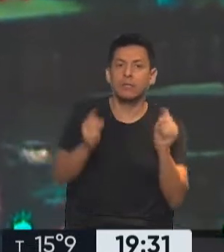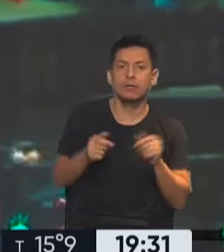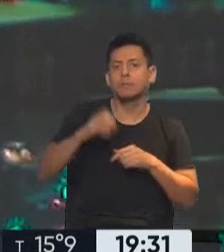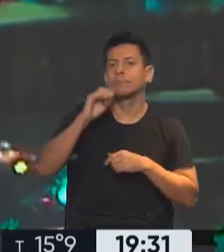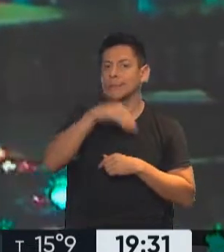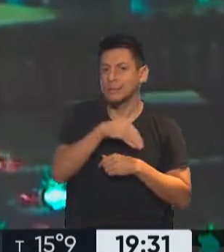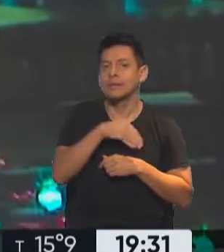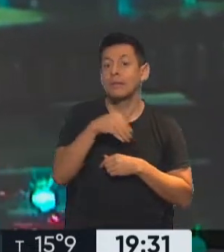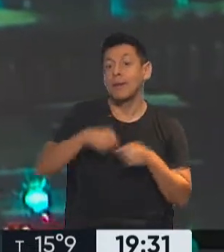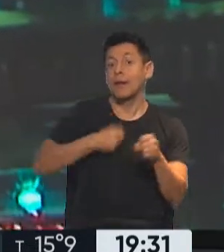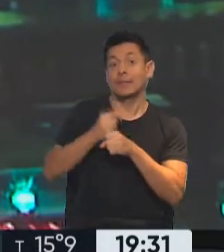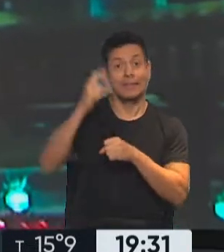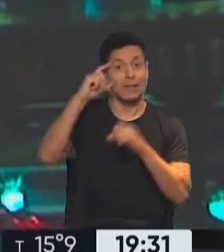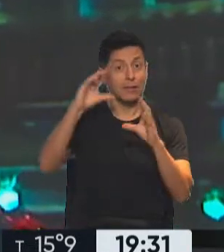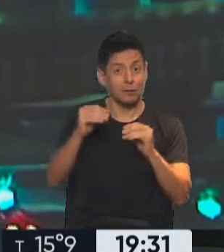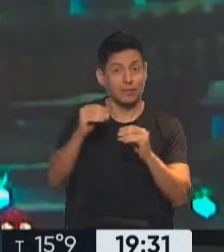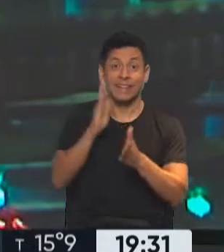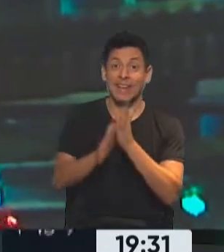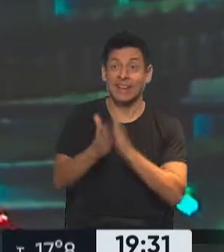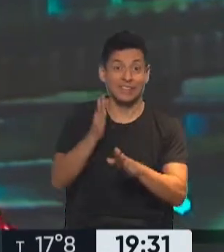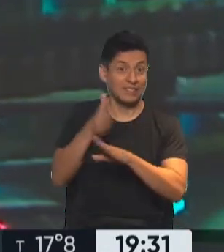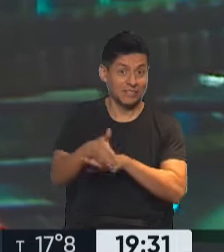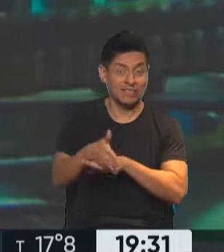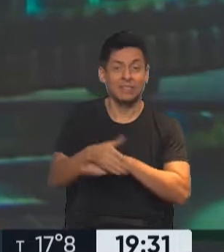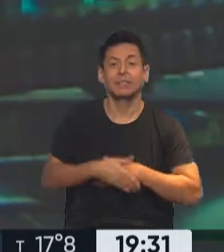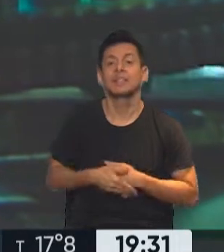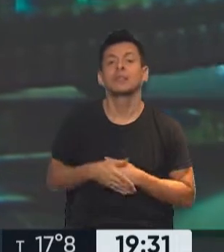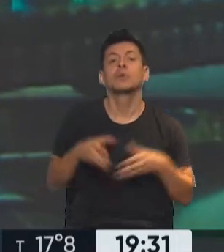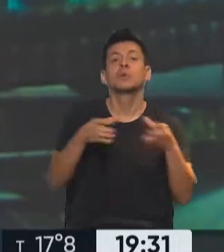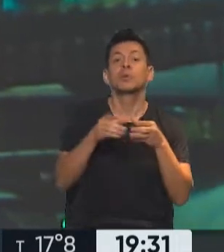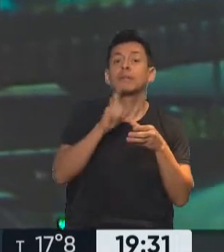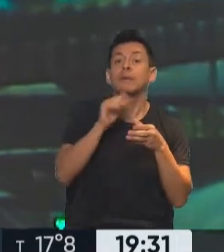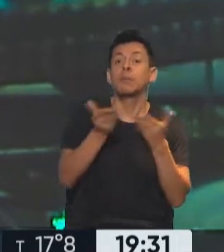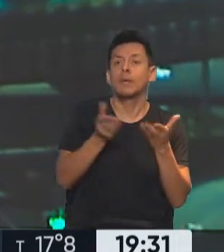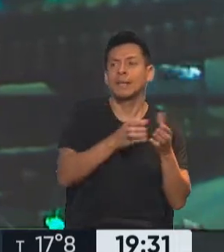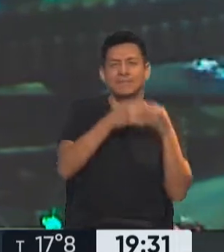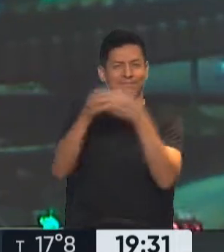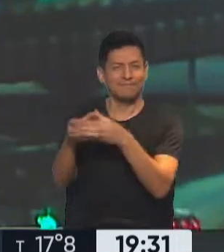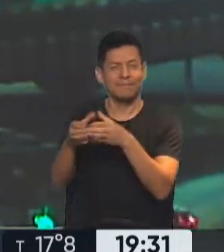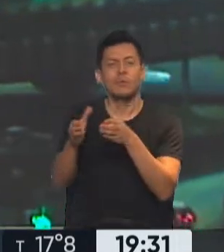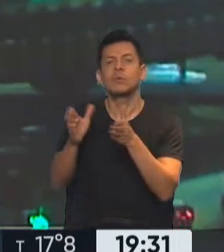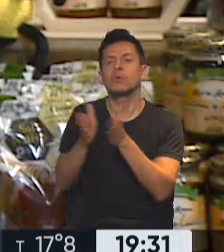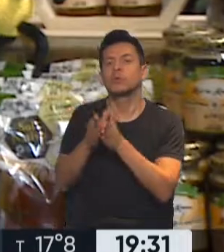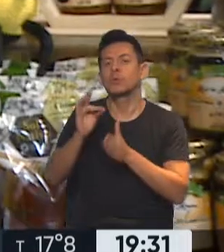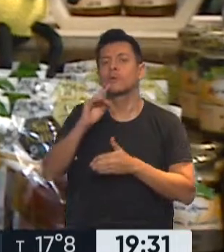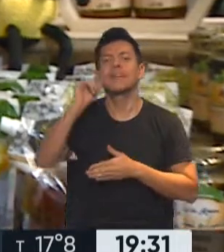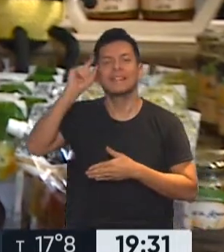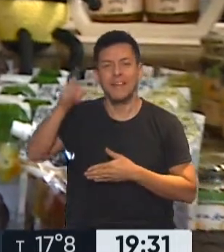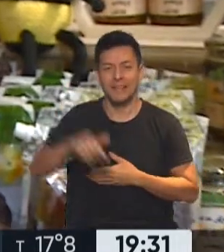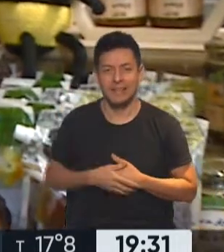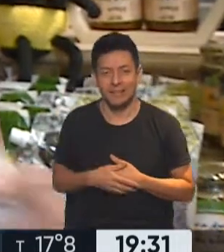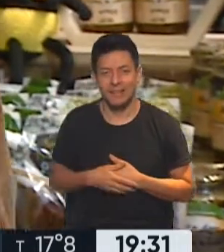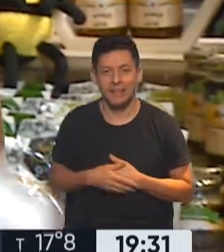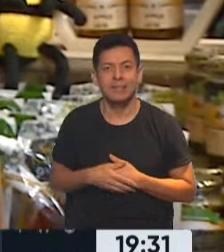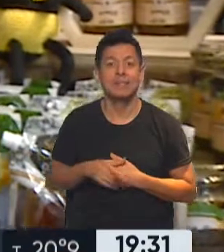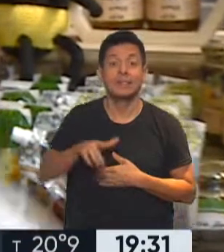durar, repito, hasta las 22 más o menos. Entrada libre y gratuita. Y allí estuvo un equipo de la televisión pública con Daniel Castaño.